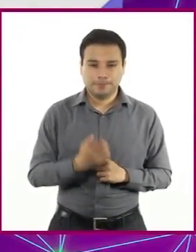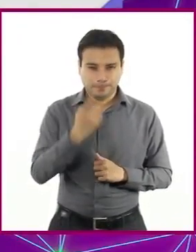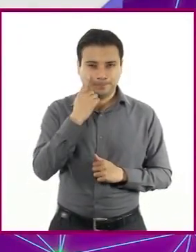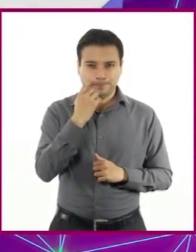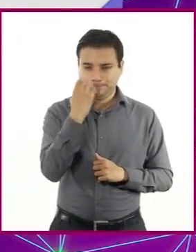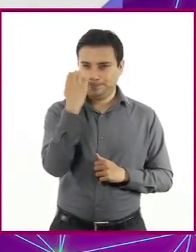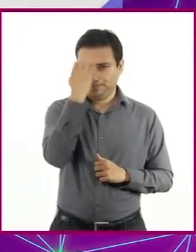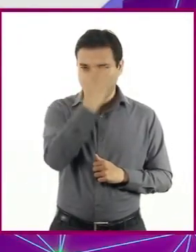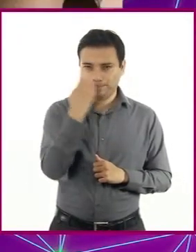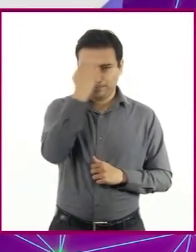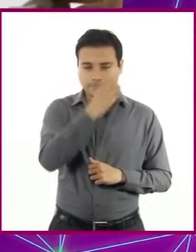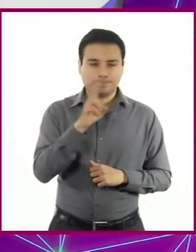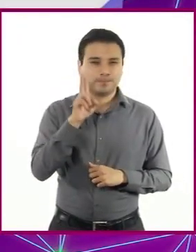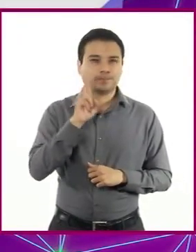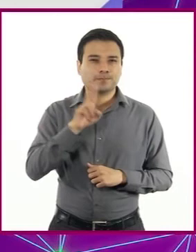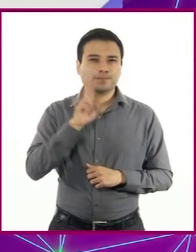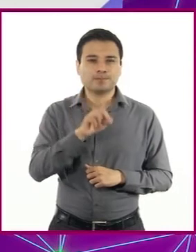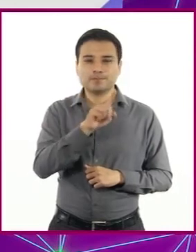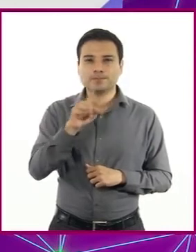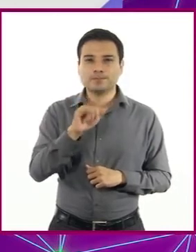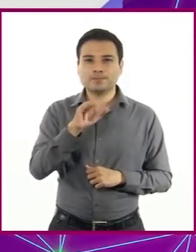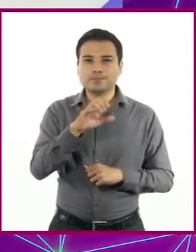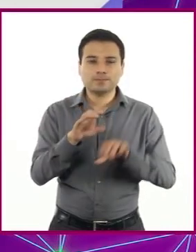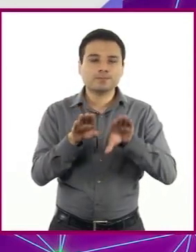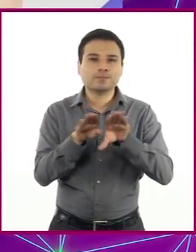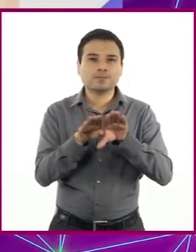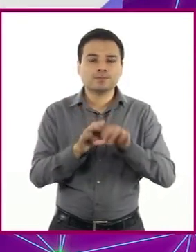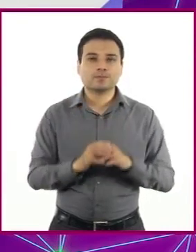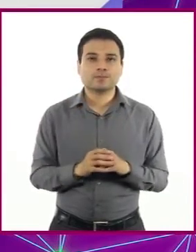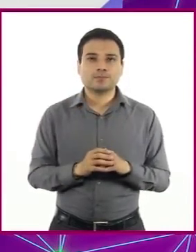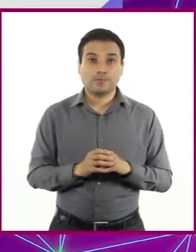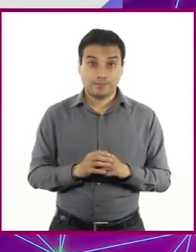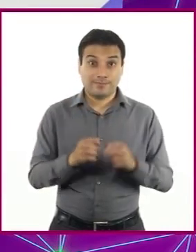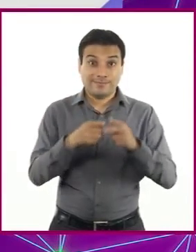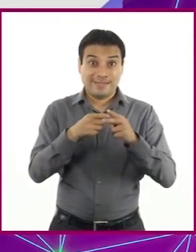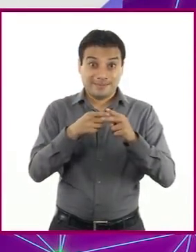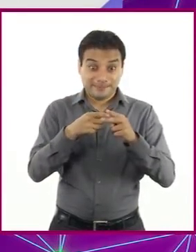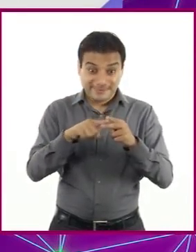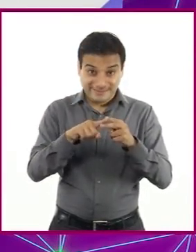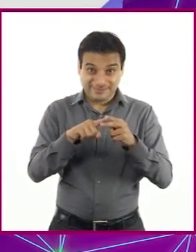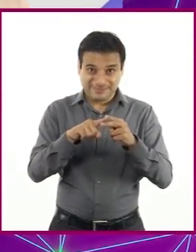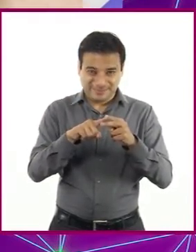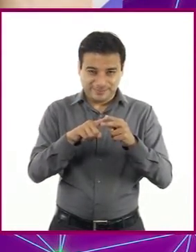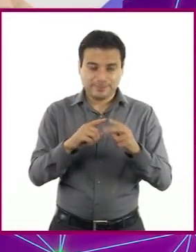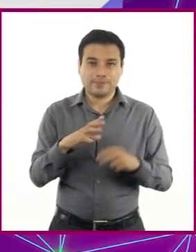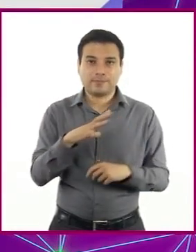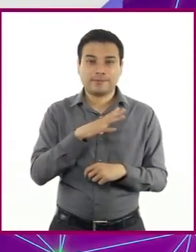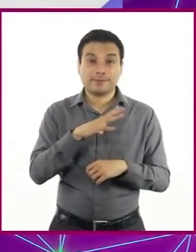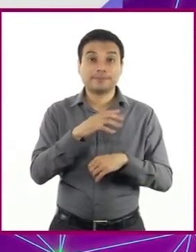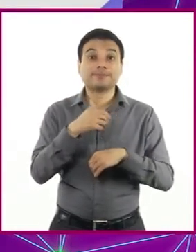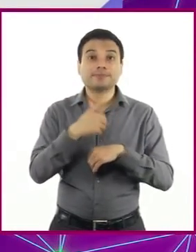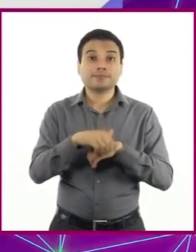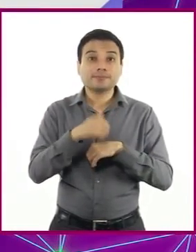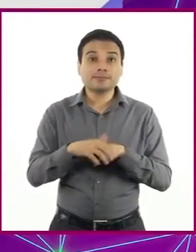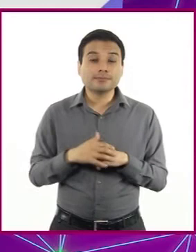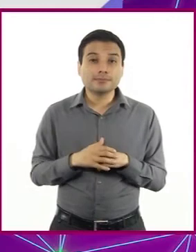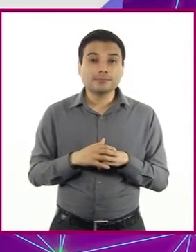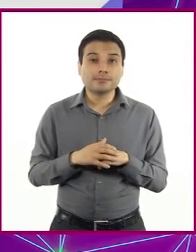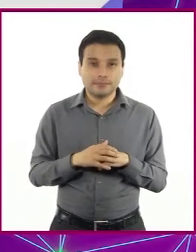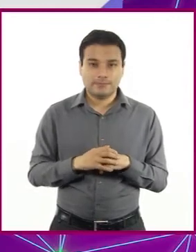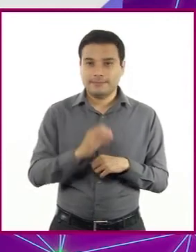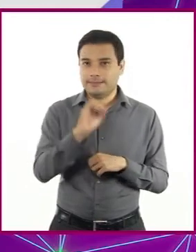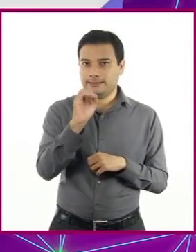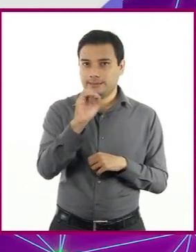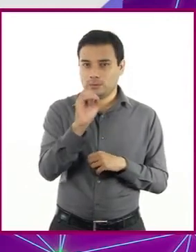la semirreacción del zinc y observemos que antes de reaccionar con otras sustancias estaba como zinc